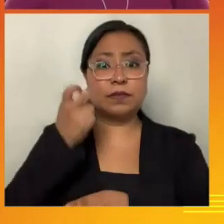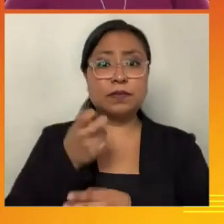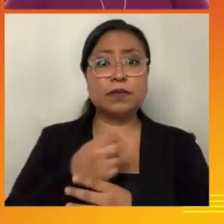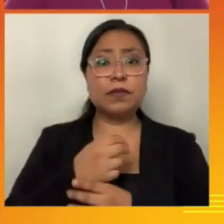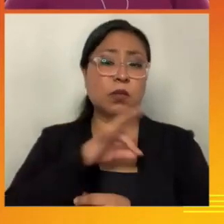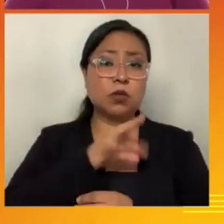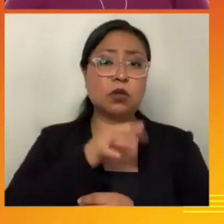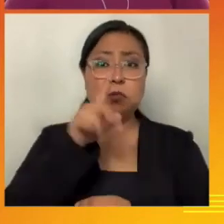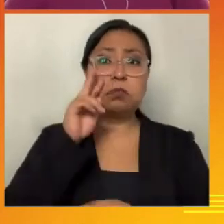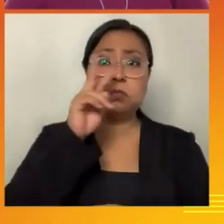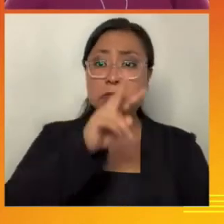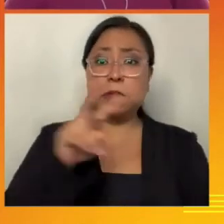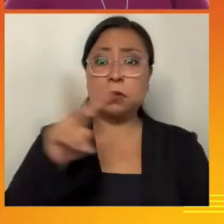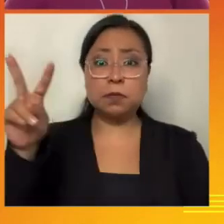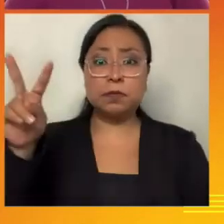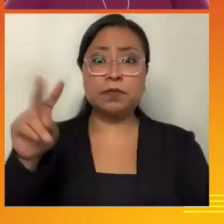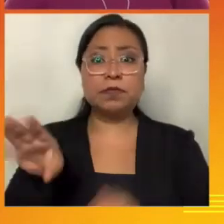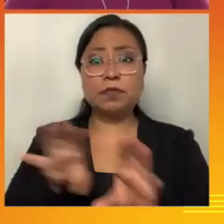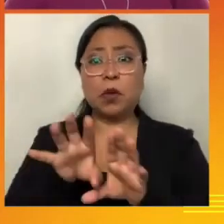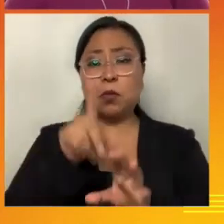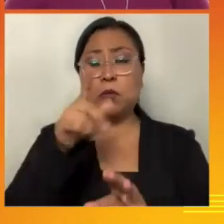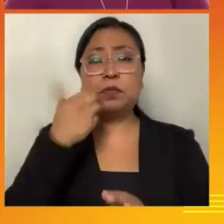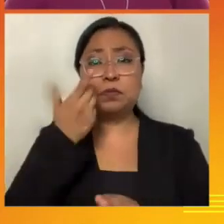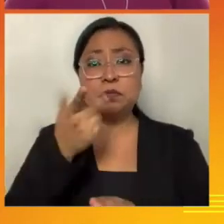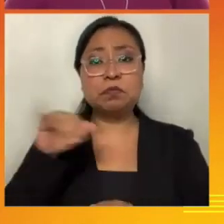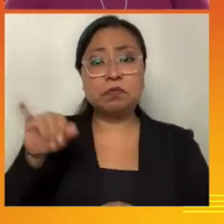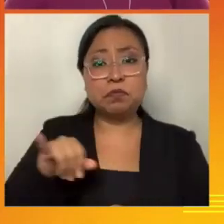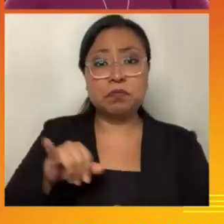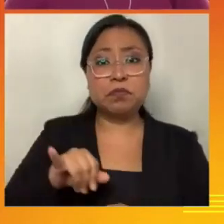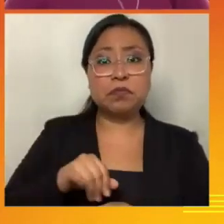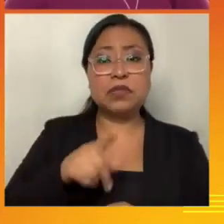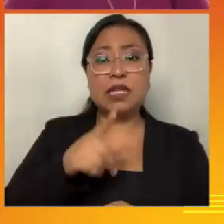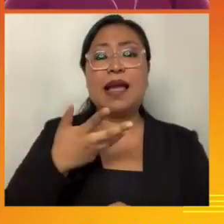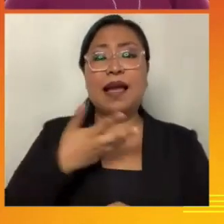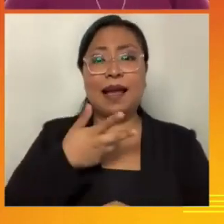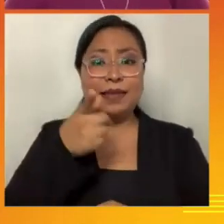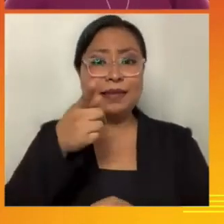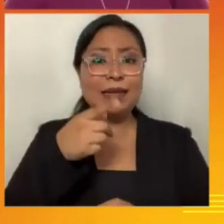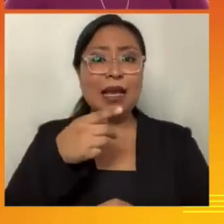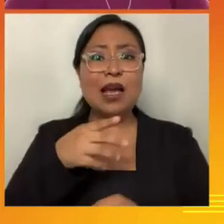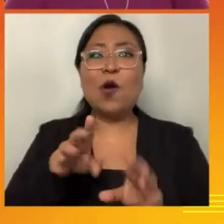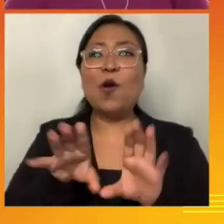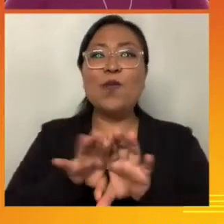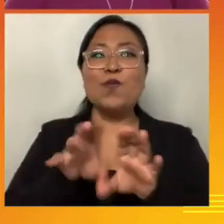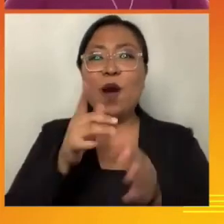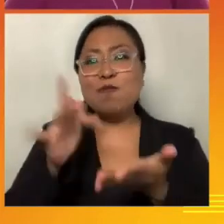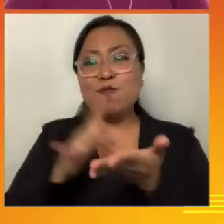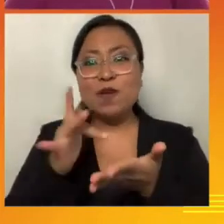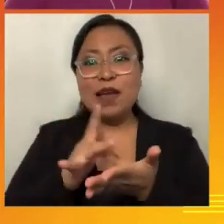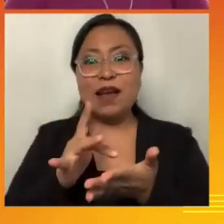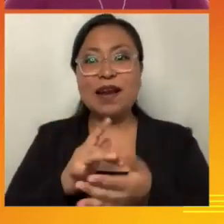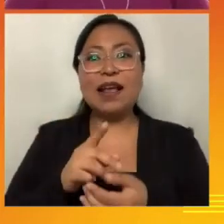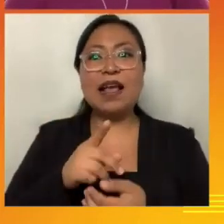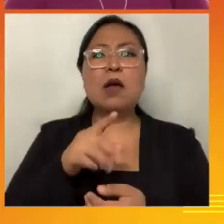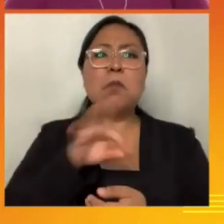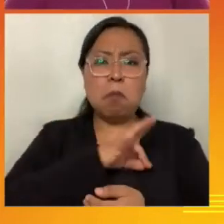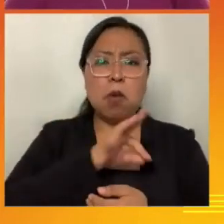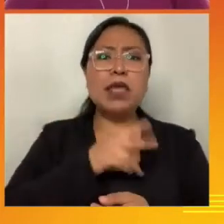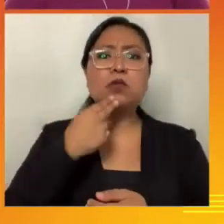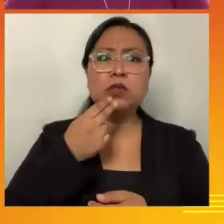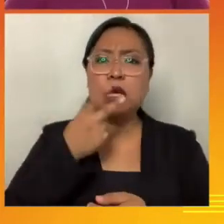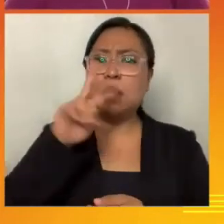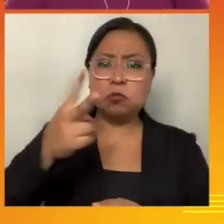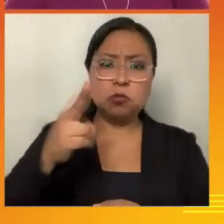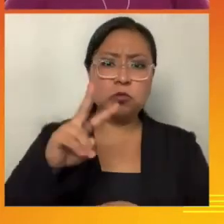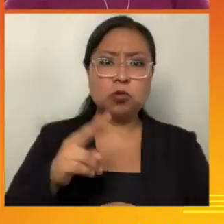pueden obtener estos dos beneficios, no son excluyentes, pueden combinar